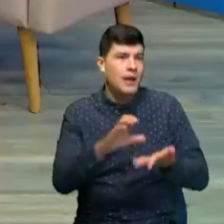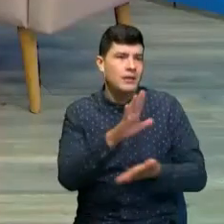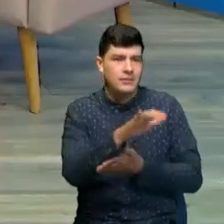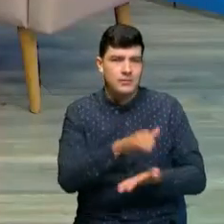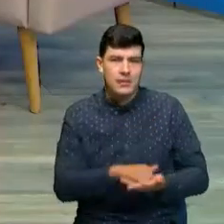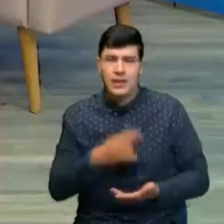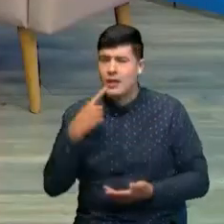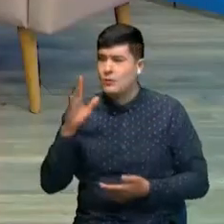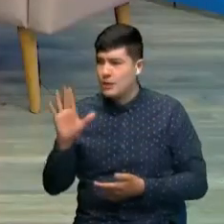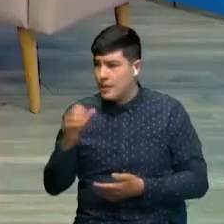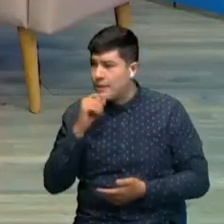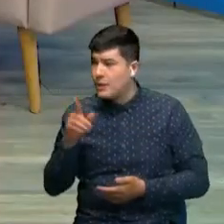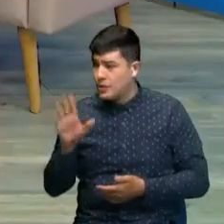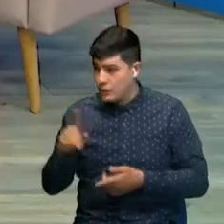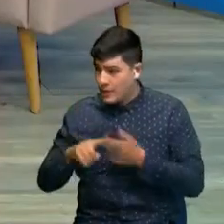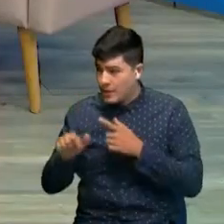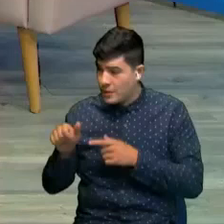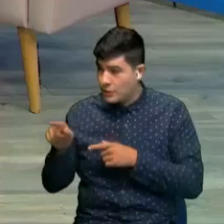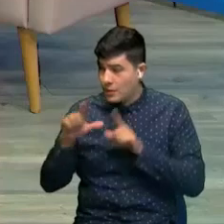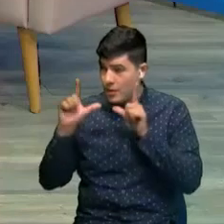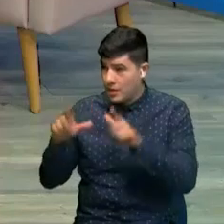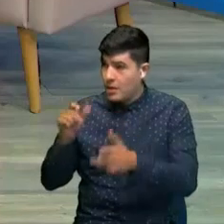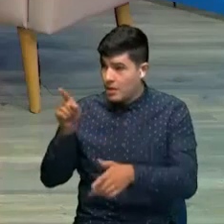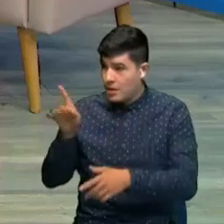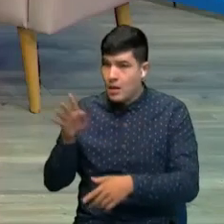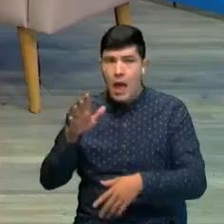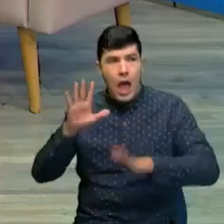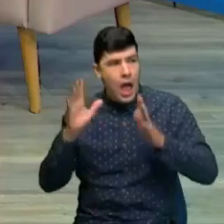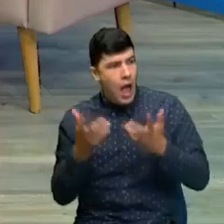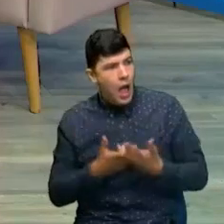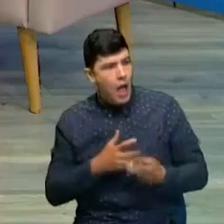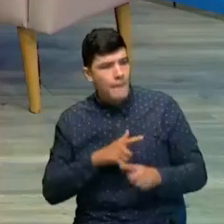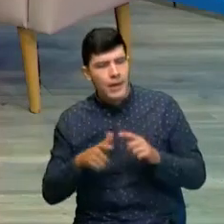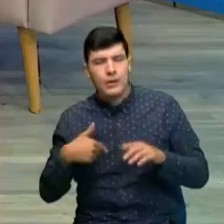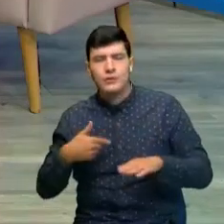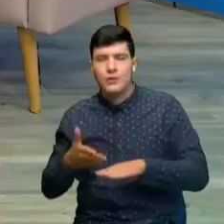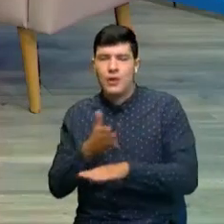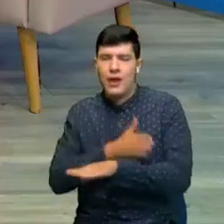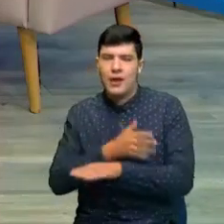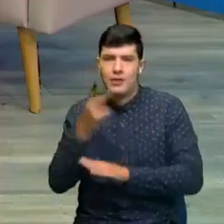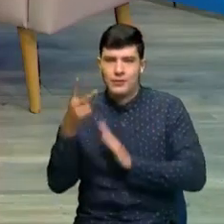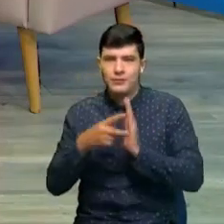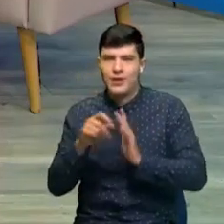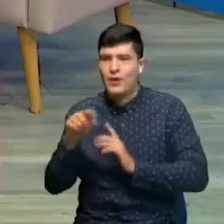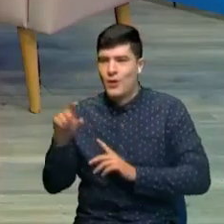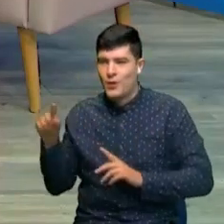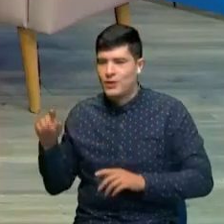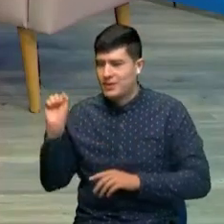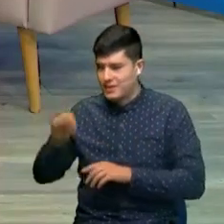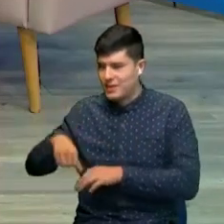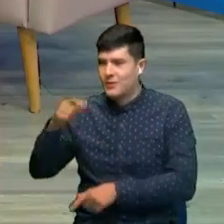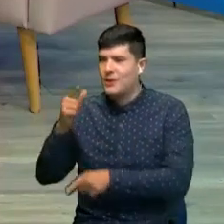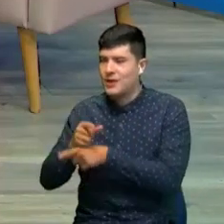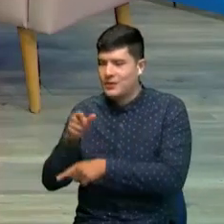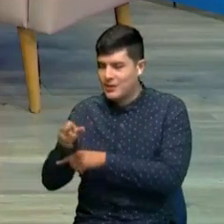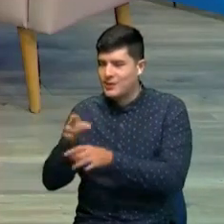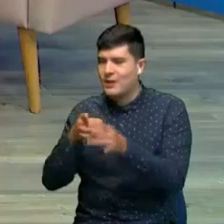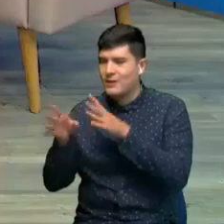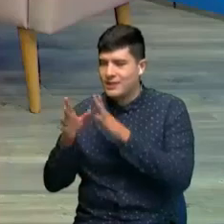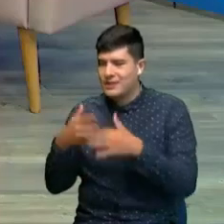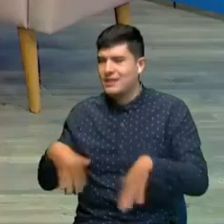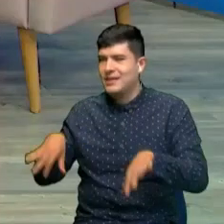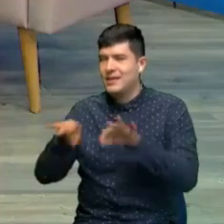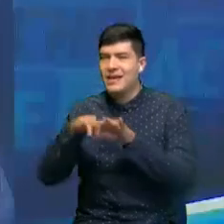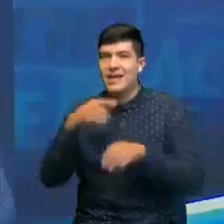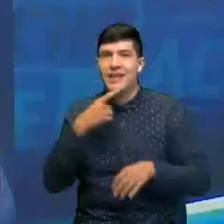a su amiga, a su amigo, ¿usted recibió la mesada 14? Yo la recibí. Ah, pero es que yo estuve antes del 2011. Pero toca a partir de qué fecha. Eso es lo importante. Sí, es por eso.